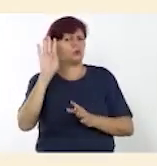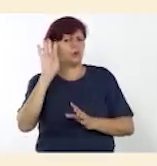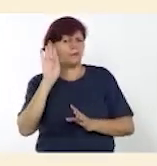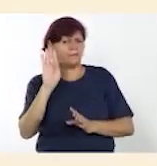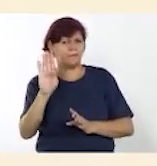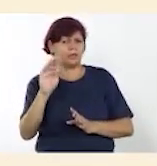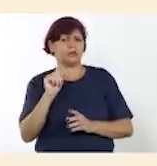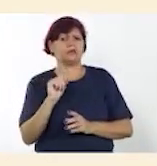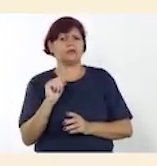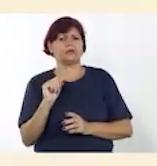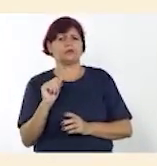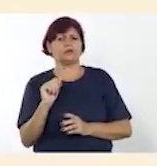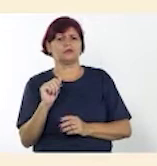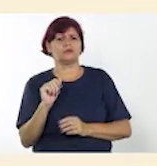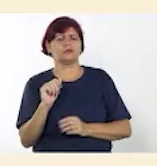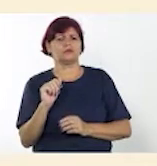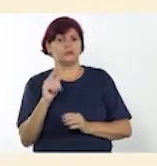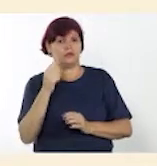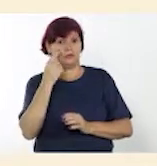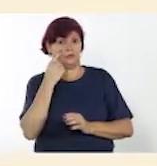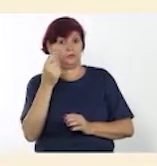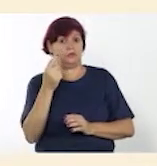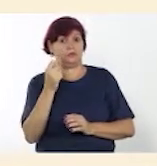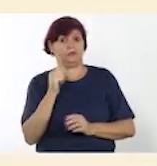un parámetro b, y